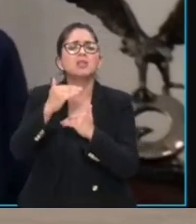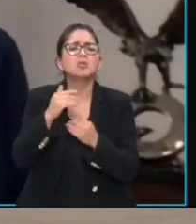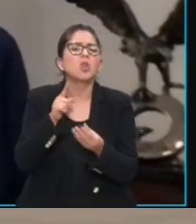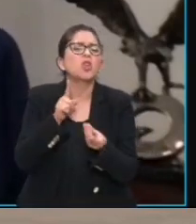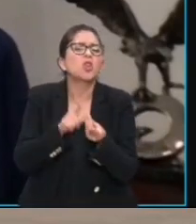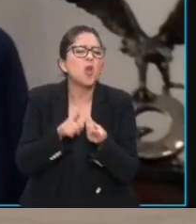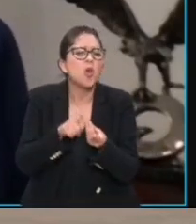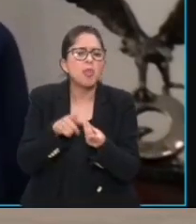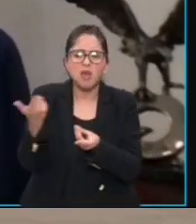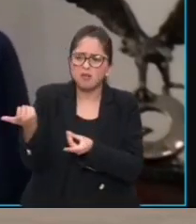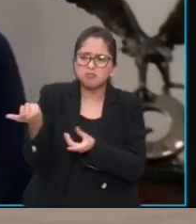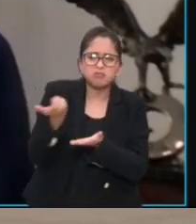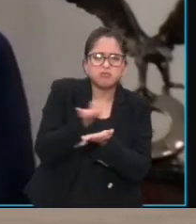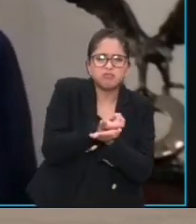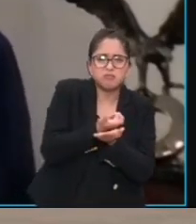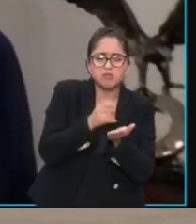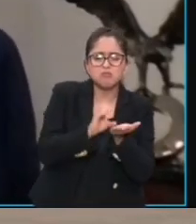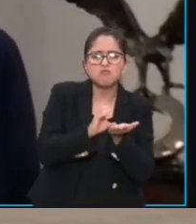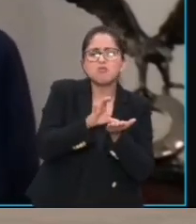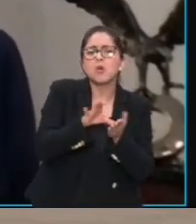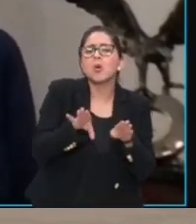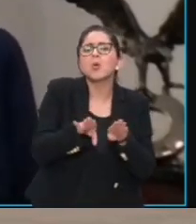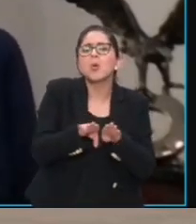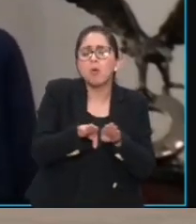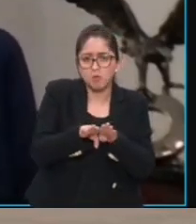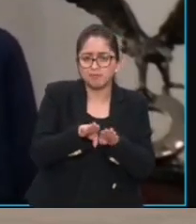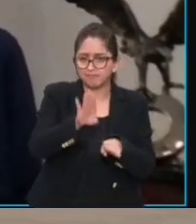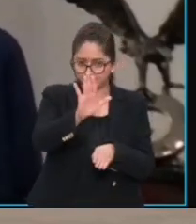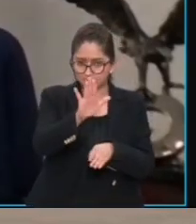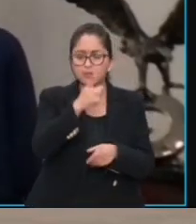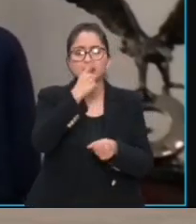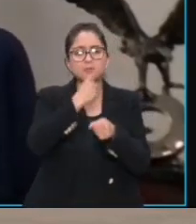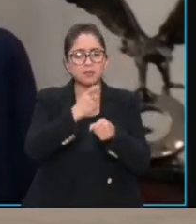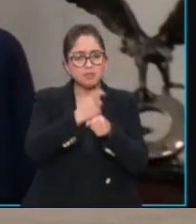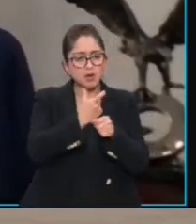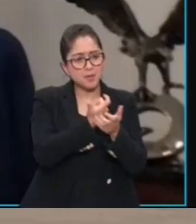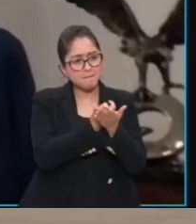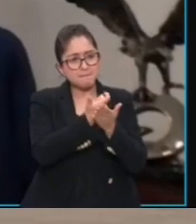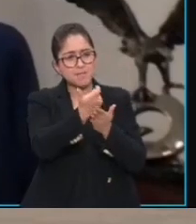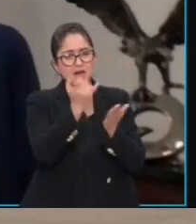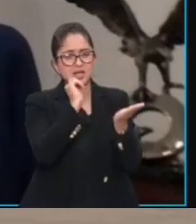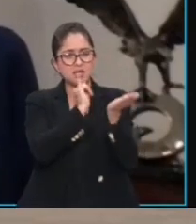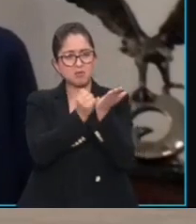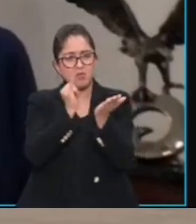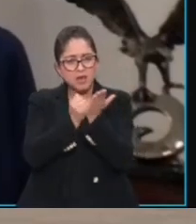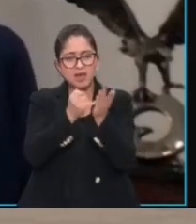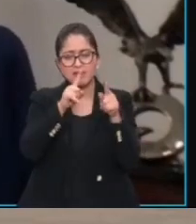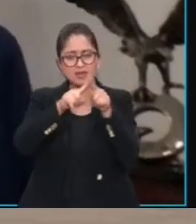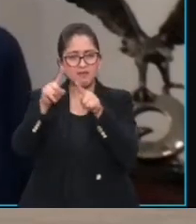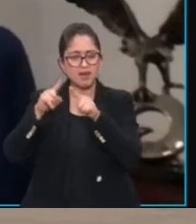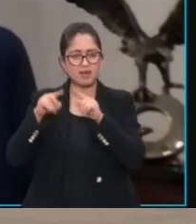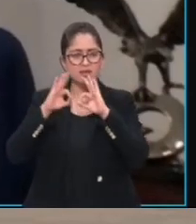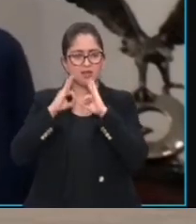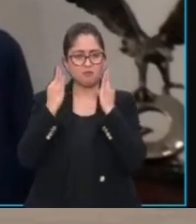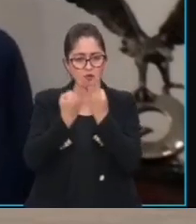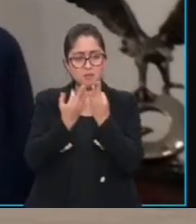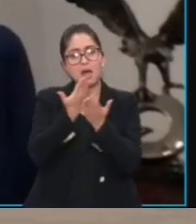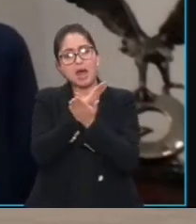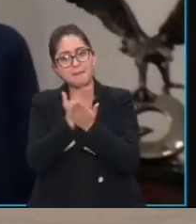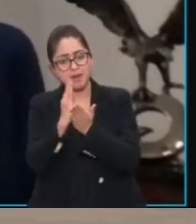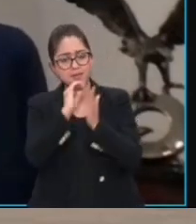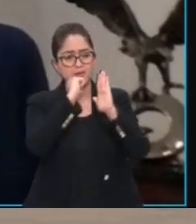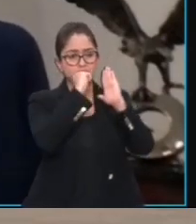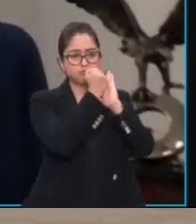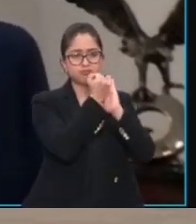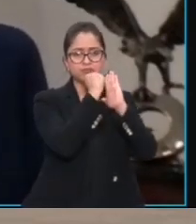podría aumentar el presupuesto? Bueno, primero, quizás trasladando los impuestos especiales de productos y servicios, además del etiquetado,